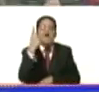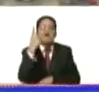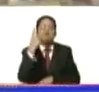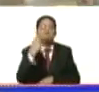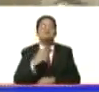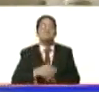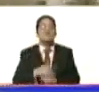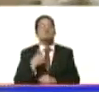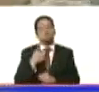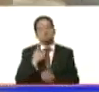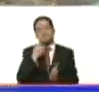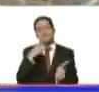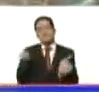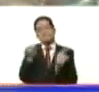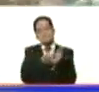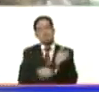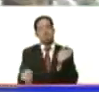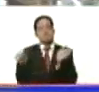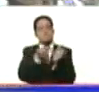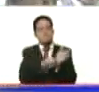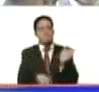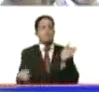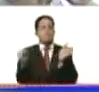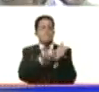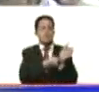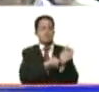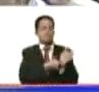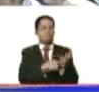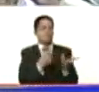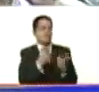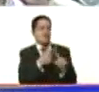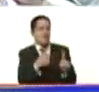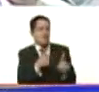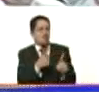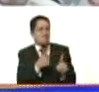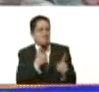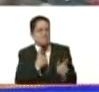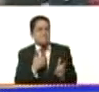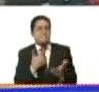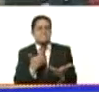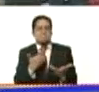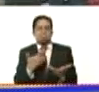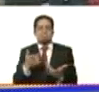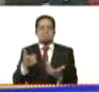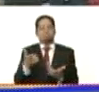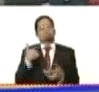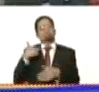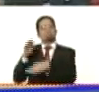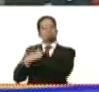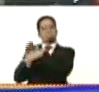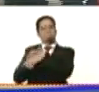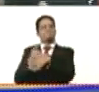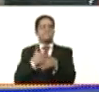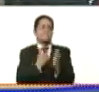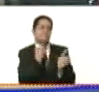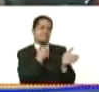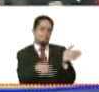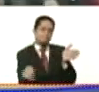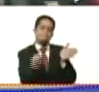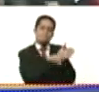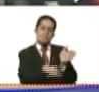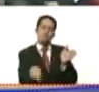Siempre lo repito, pero no será suficiente las veces que lo repitamos, Diosdado, compañero, Estado Mayor Superior, vicepresidenta, primera